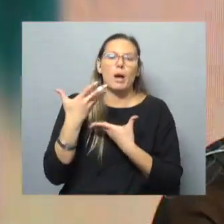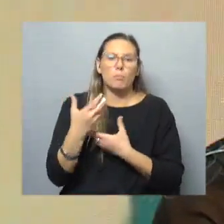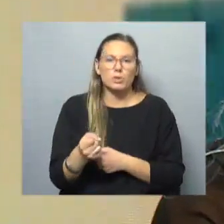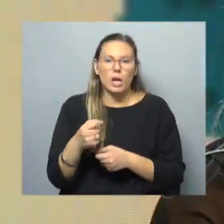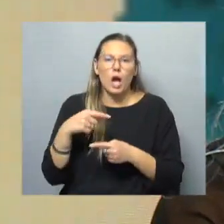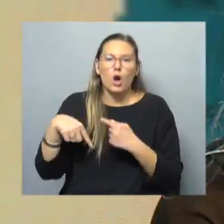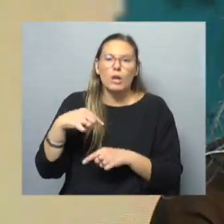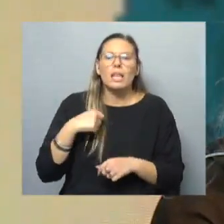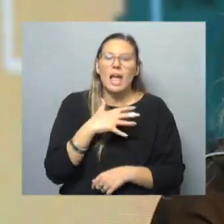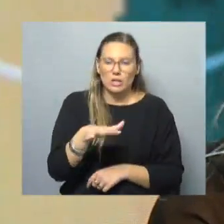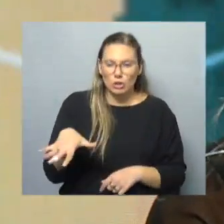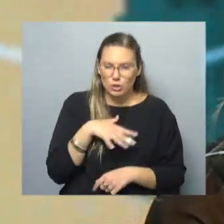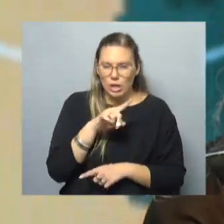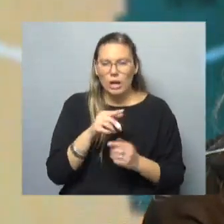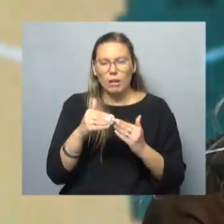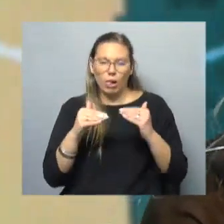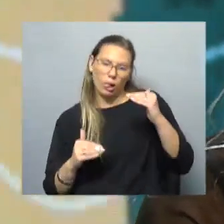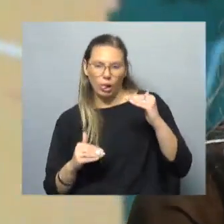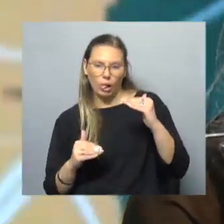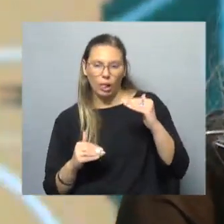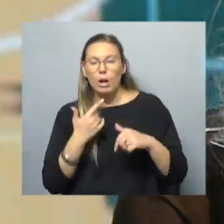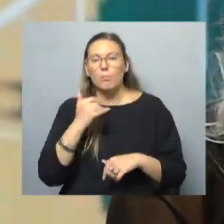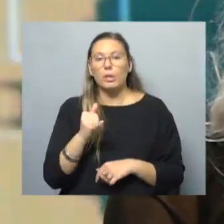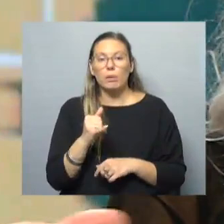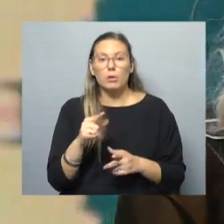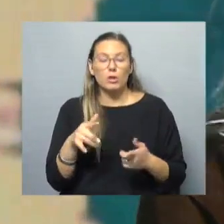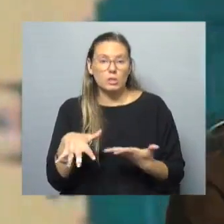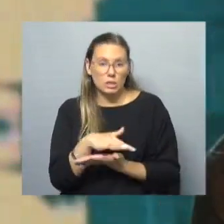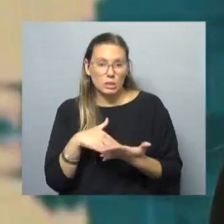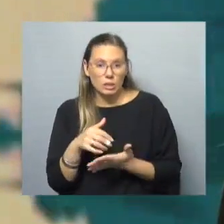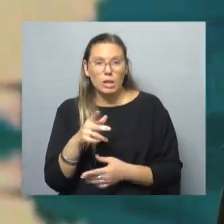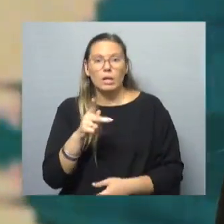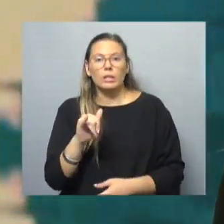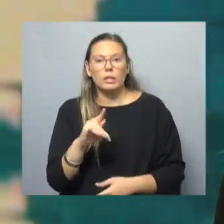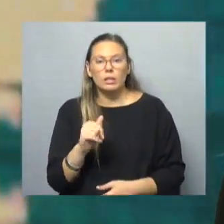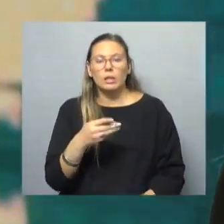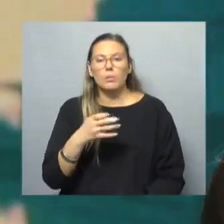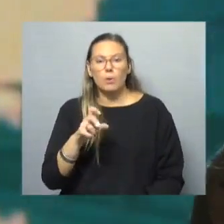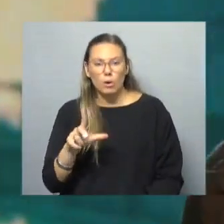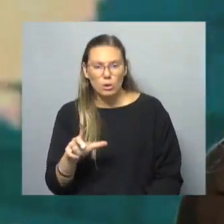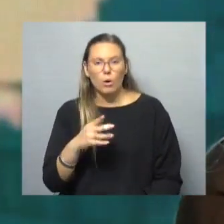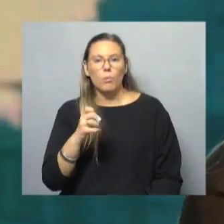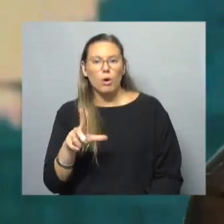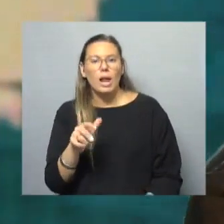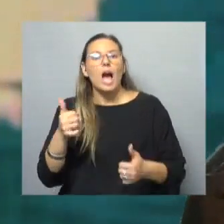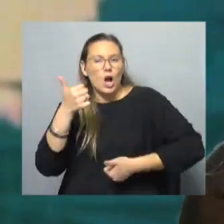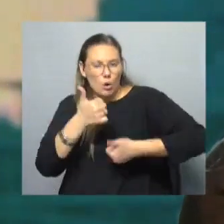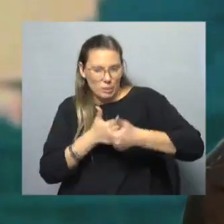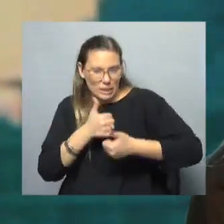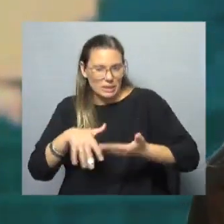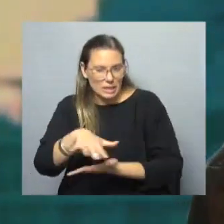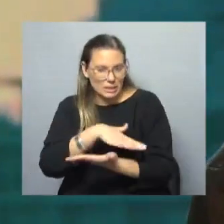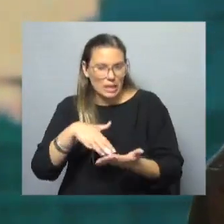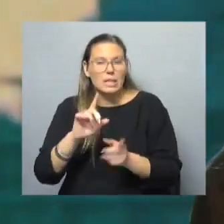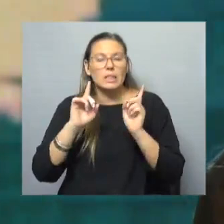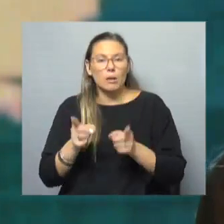de la sociedad y de la desigualdad. Porque, por ejemplo, dentro de estos eventos que son las Kiki Balls o las Balls, por decirlo así, donde suceden todas estas competencias,